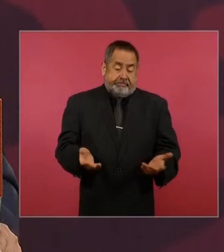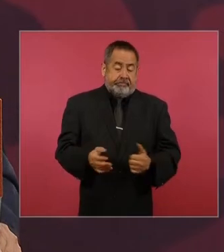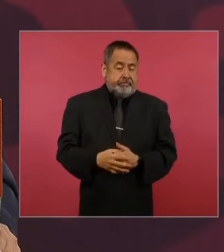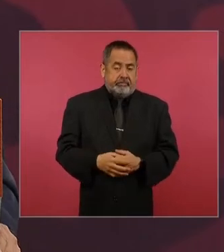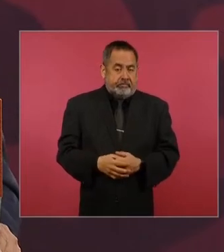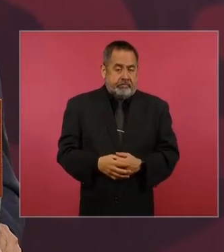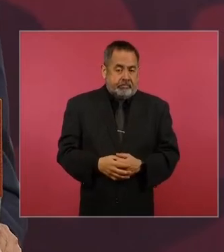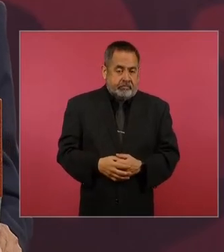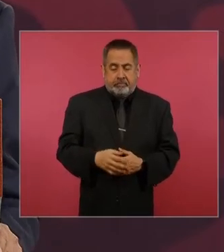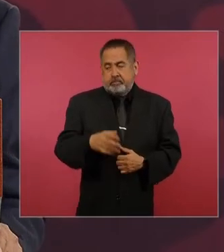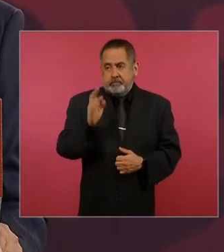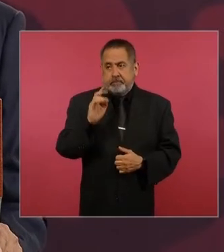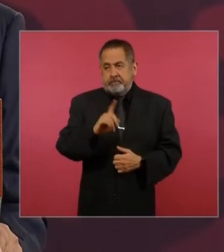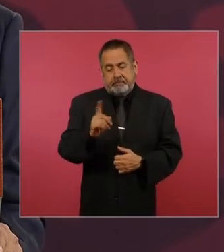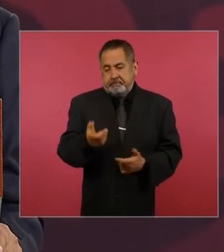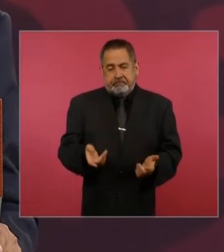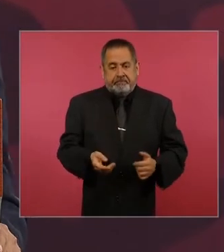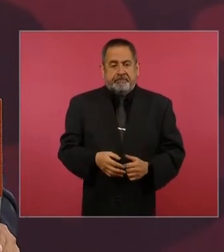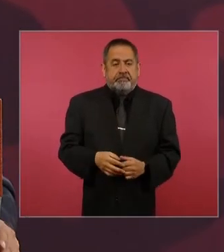ni mucho menos